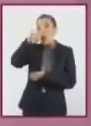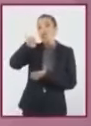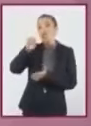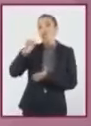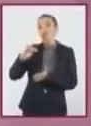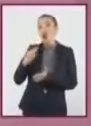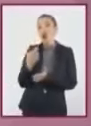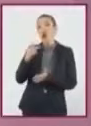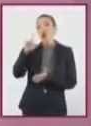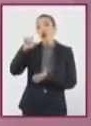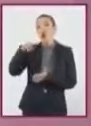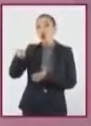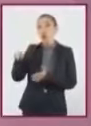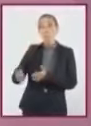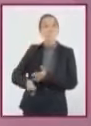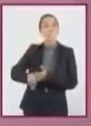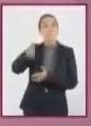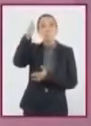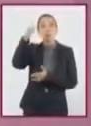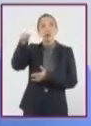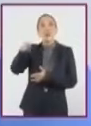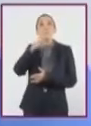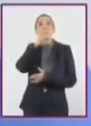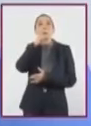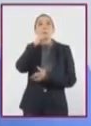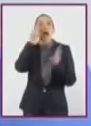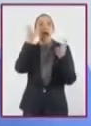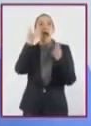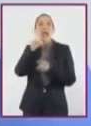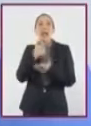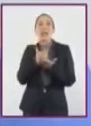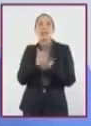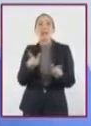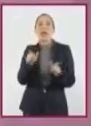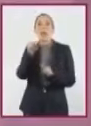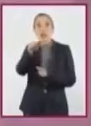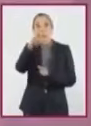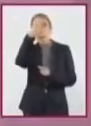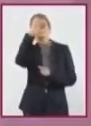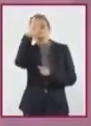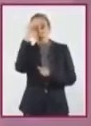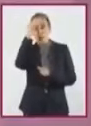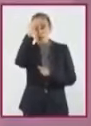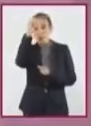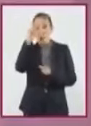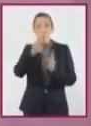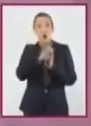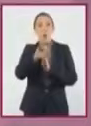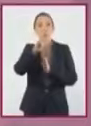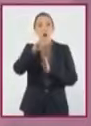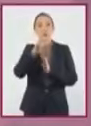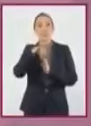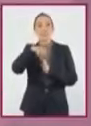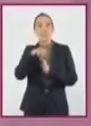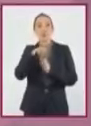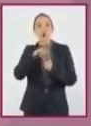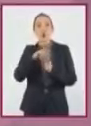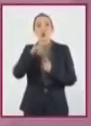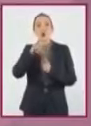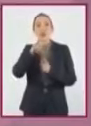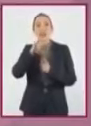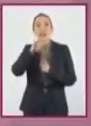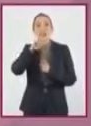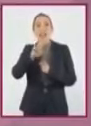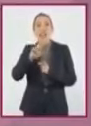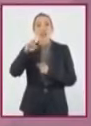Locke, considerado el padre del liberalismo, y de pensadores de la Ilustración como Montesquieu, Voltaire